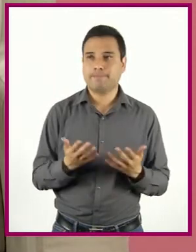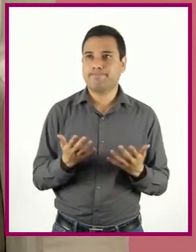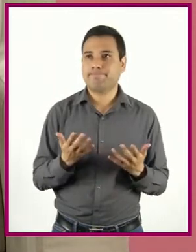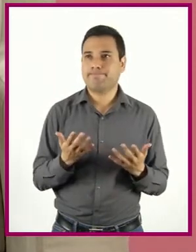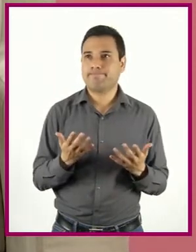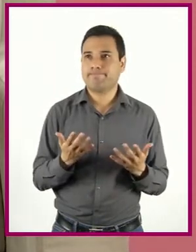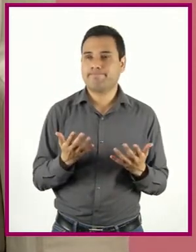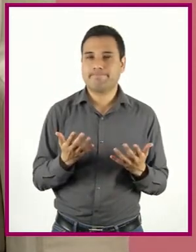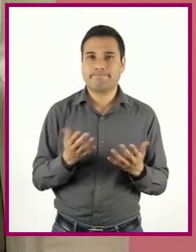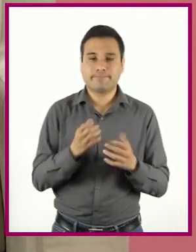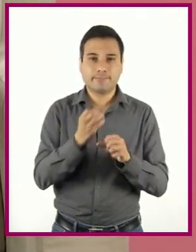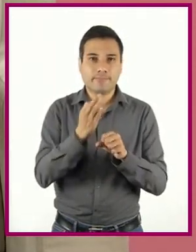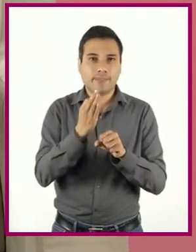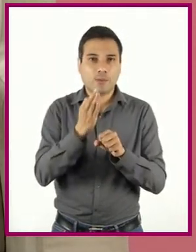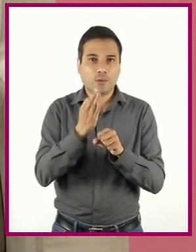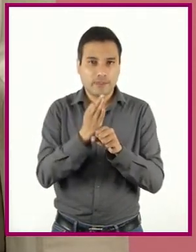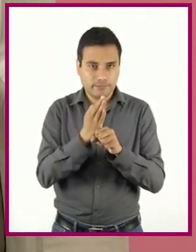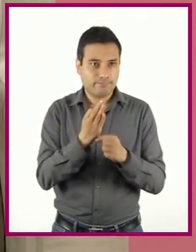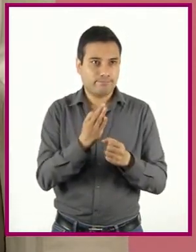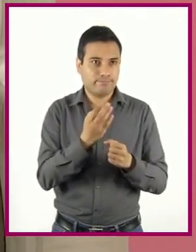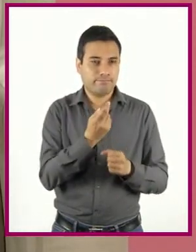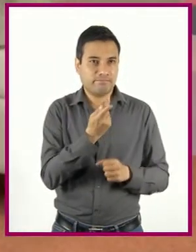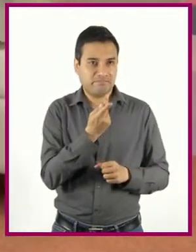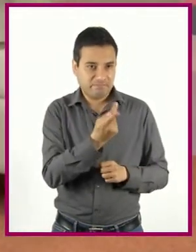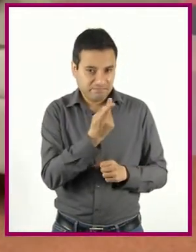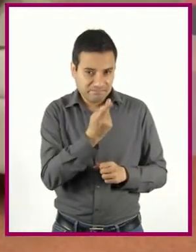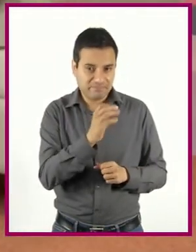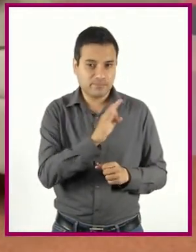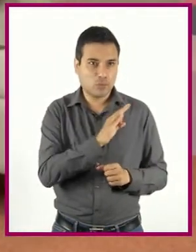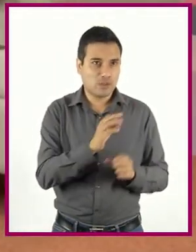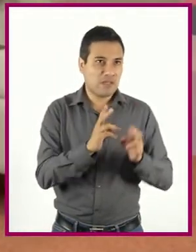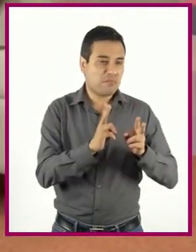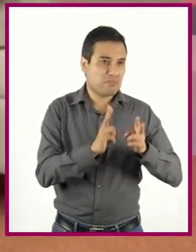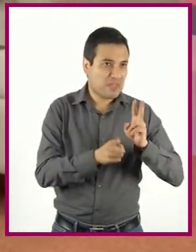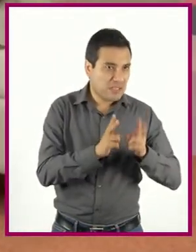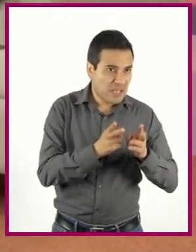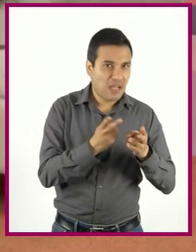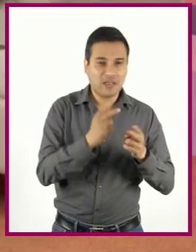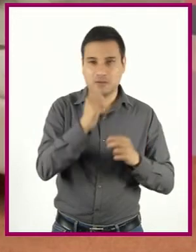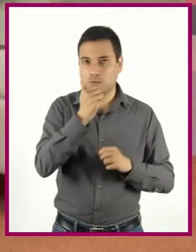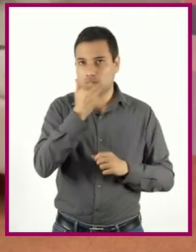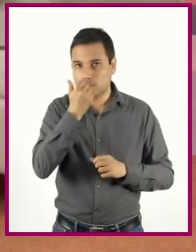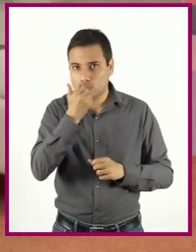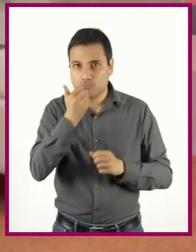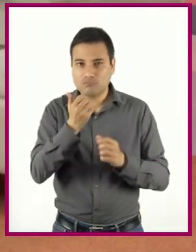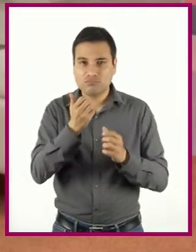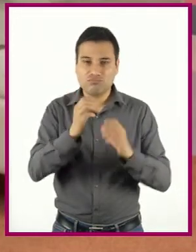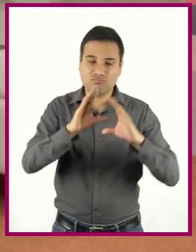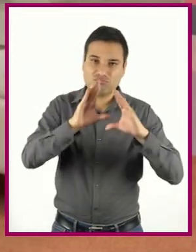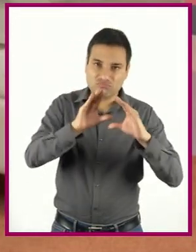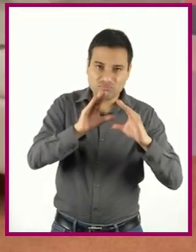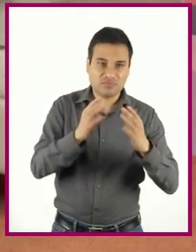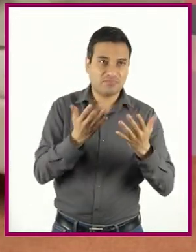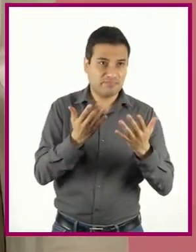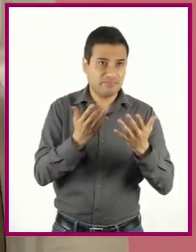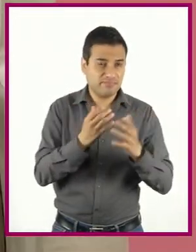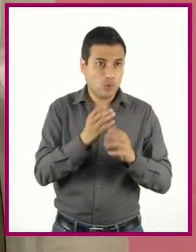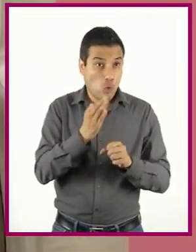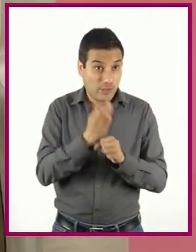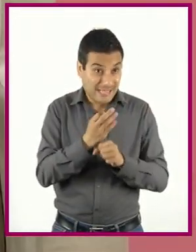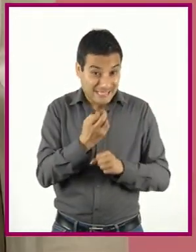que estamos ahorita aquí, tenemos la oportunidad de estar hablando con los chicos y con las chicas. Entonces, aprovechar